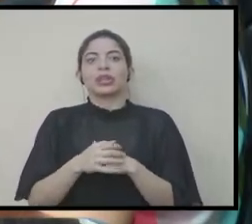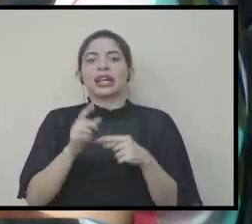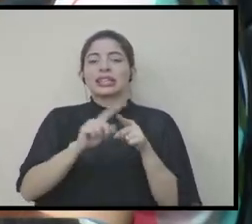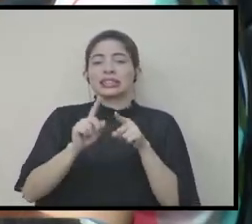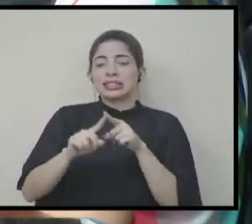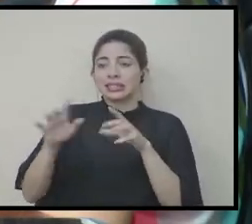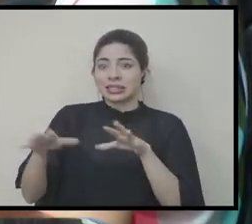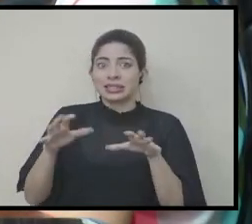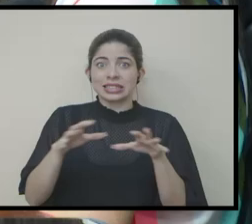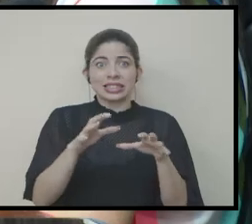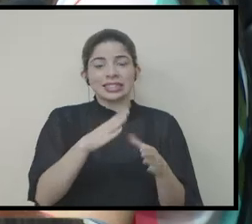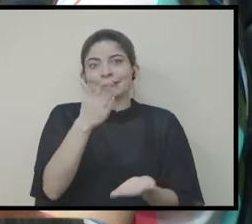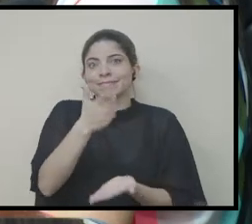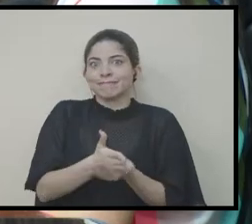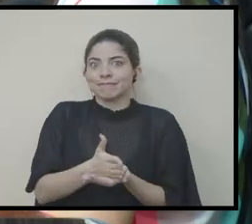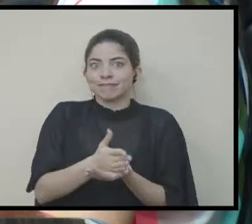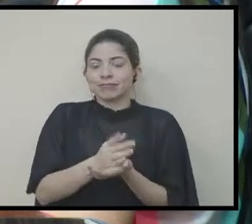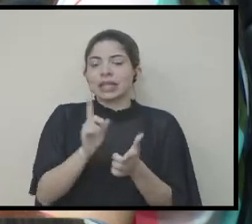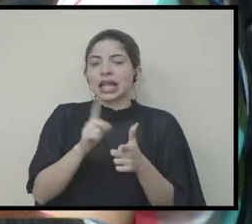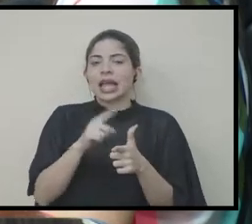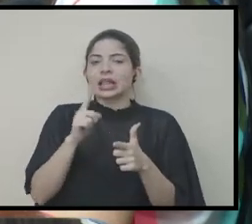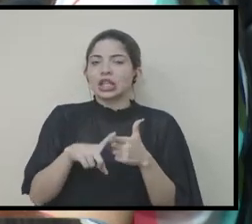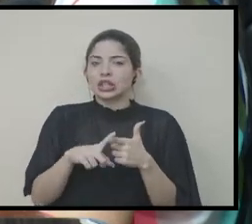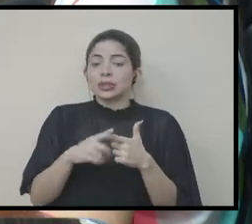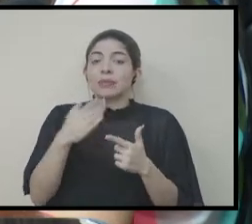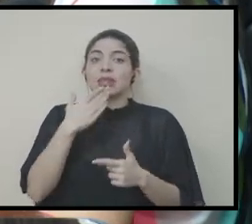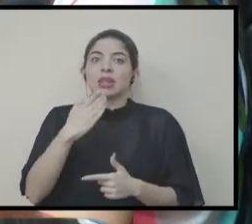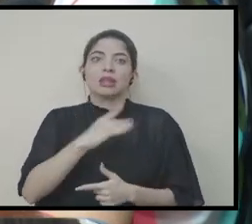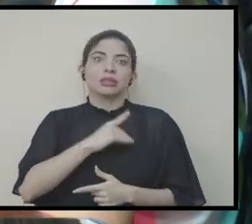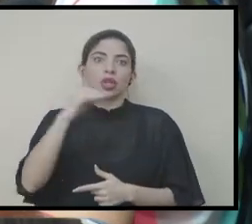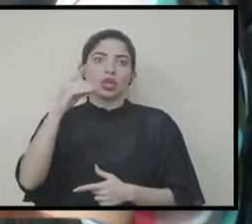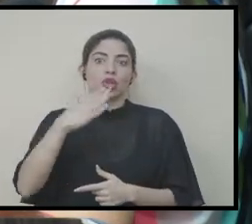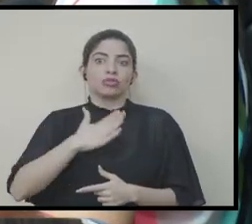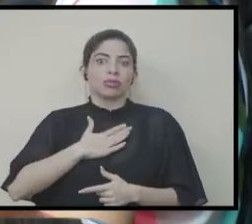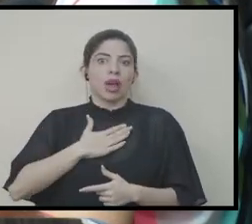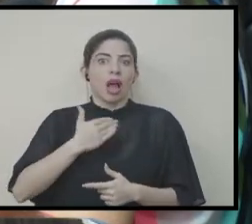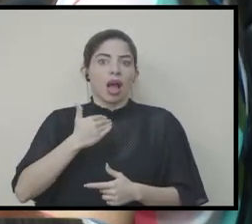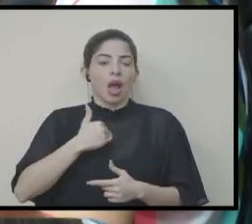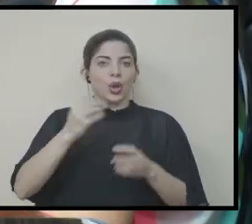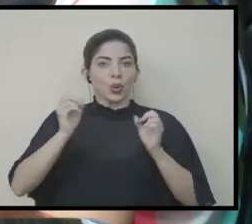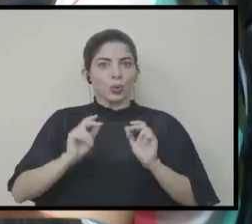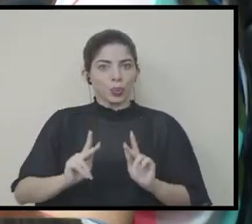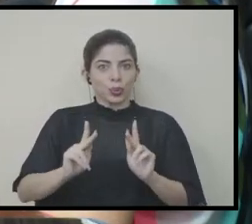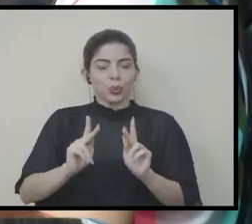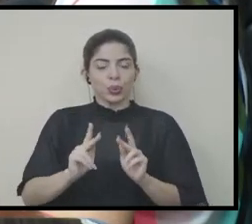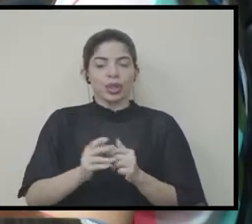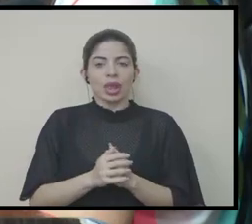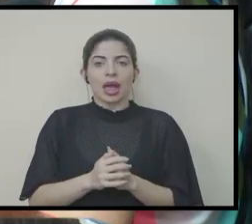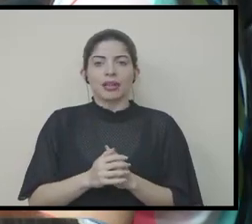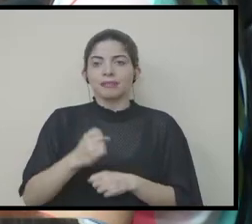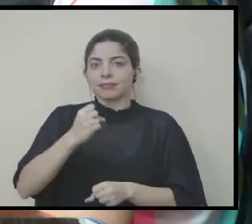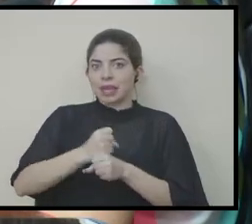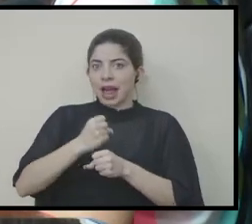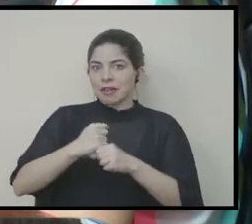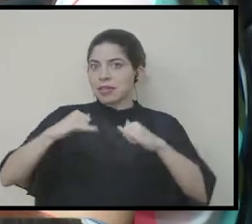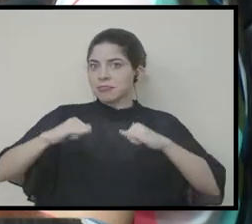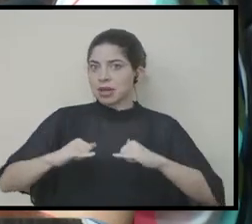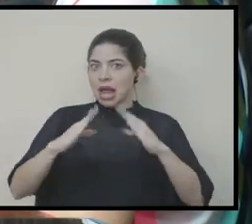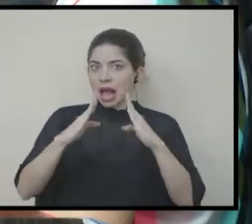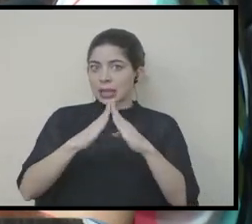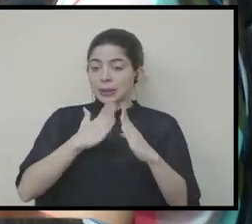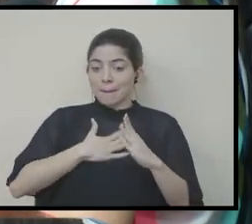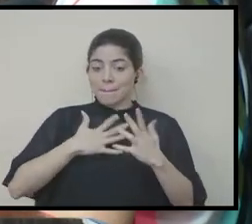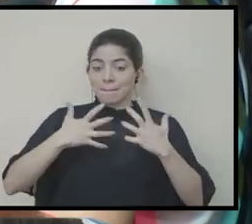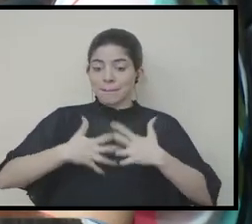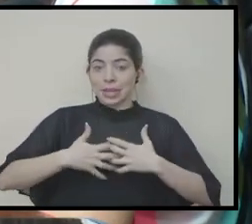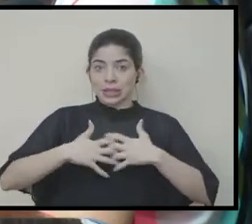ellos no podían hacer esas actividades. Entonces, gracias a Dios, pues yo tenía la oportunidad de trabajar desde la casa y mi empresa